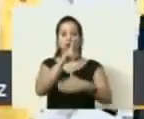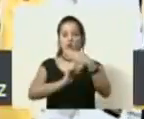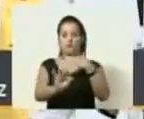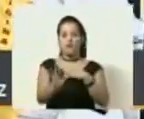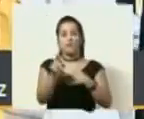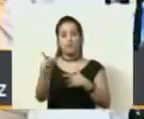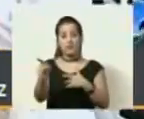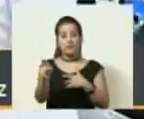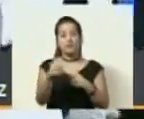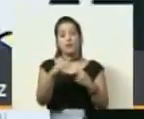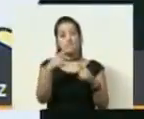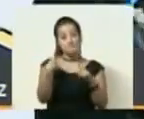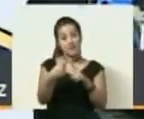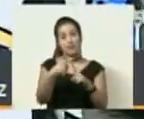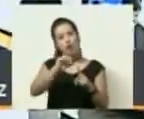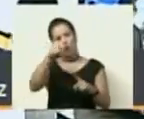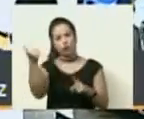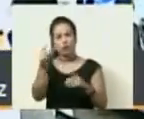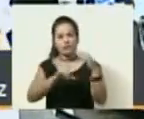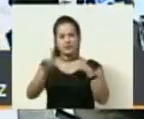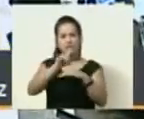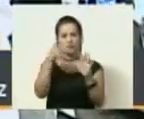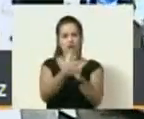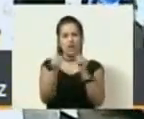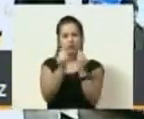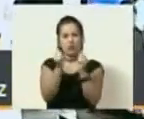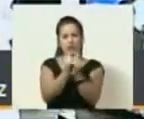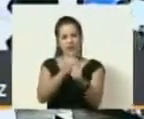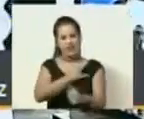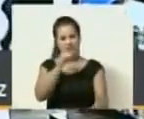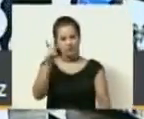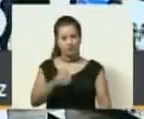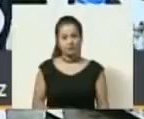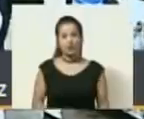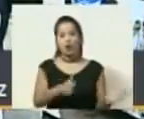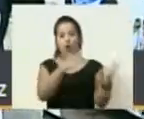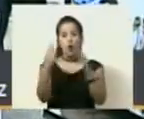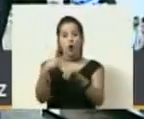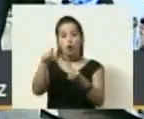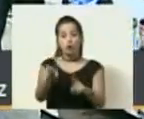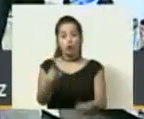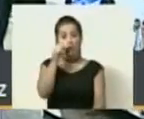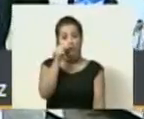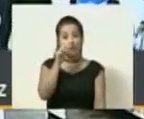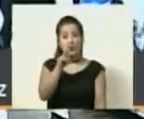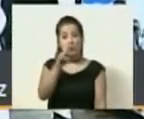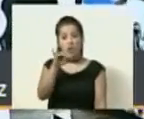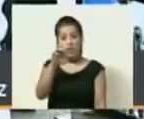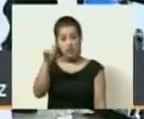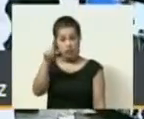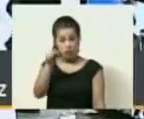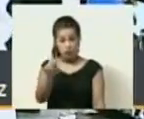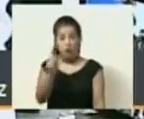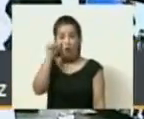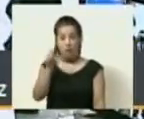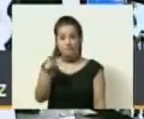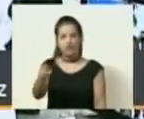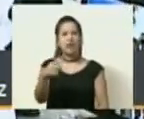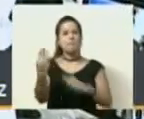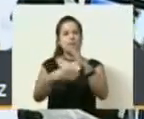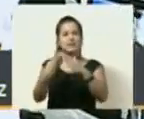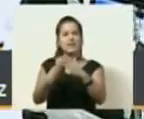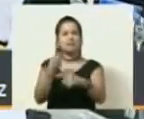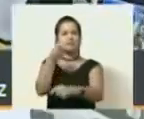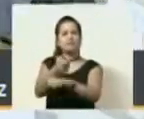la Universidad Politécnica José Antonio Anzuategui. Ciudadano Winderson Díaz Matamoros, bachiller, Misión